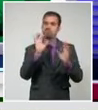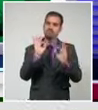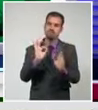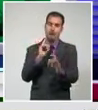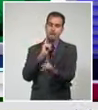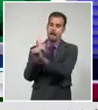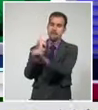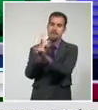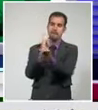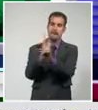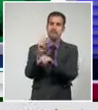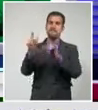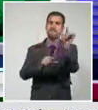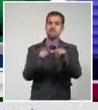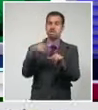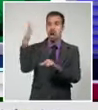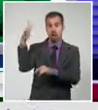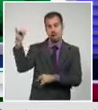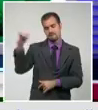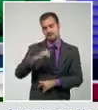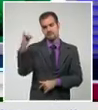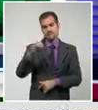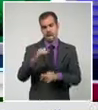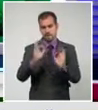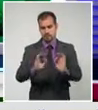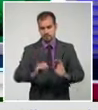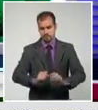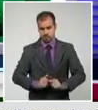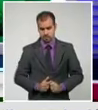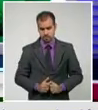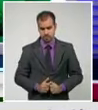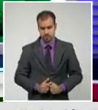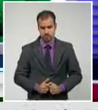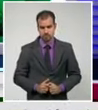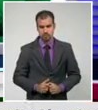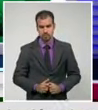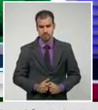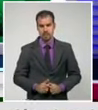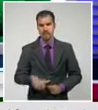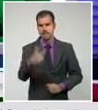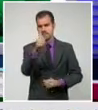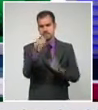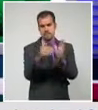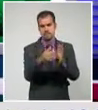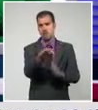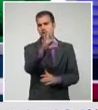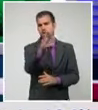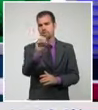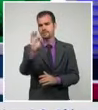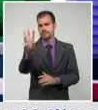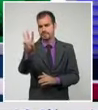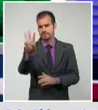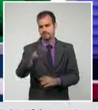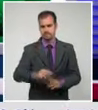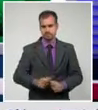viajeros internacionales. Estamos hablando de 10.803.